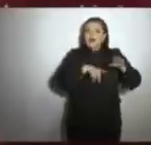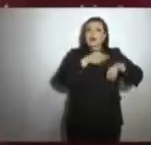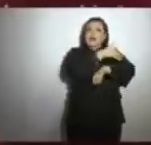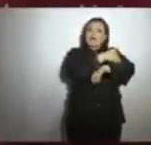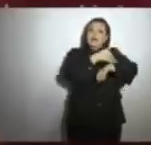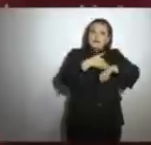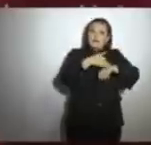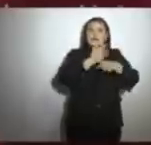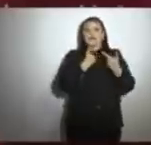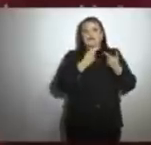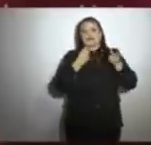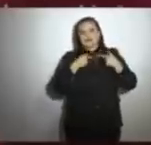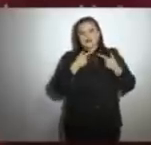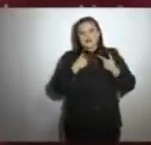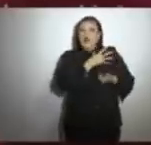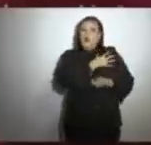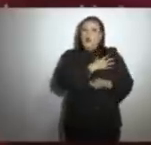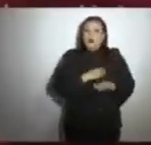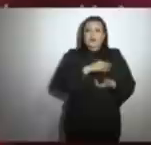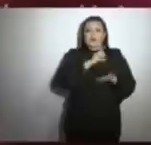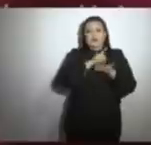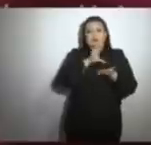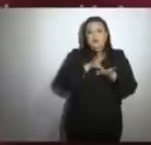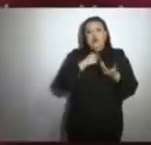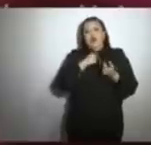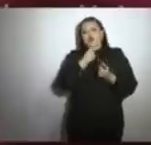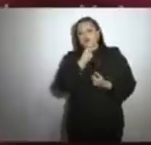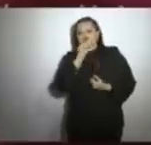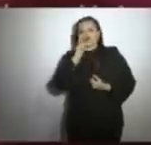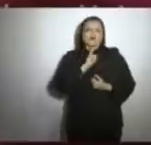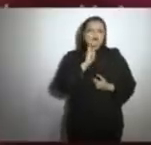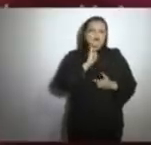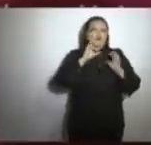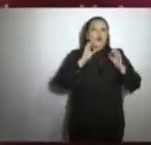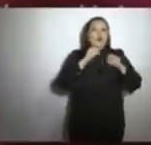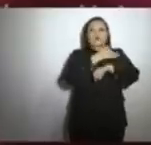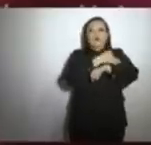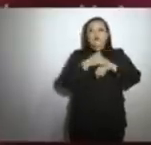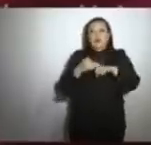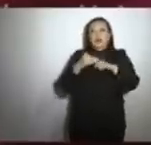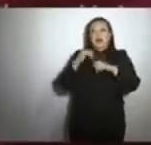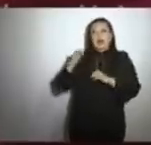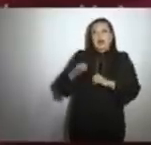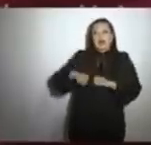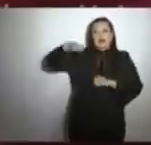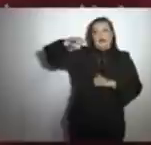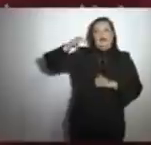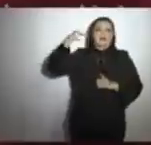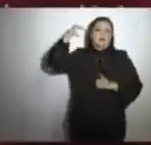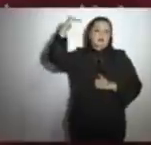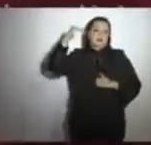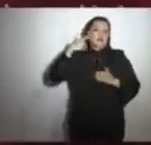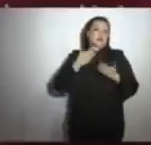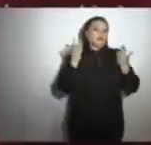con discapacidad, más allá si son niñas o niños o más grandes, pues se batalla